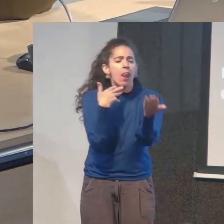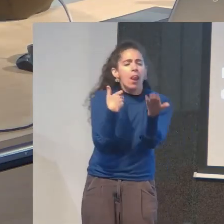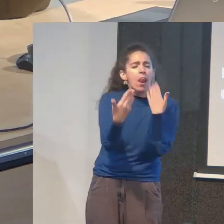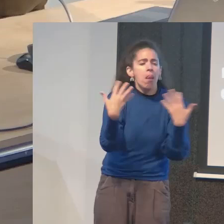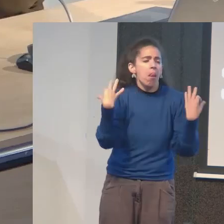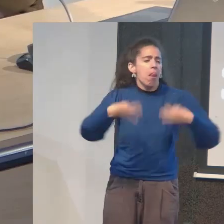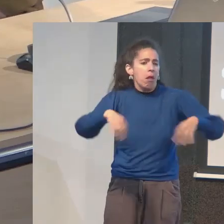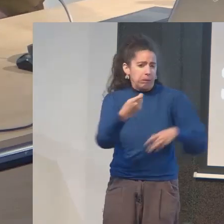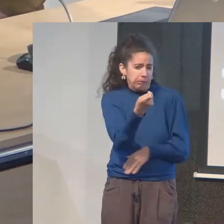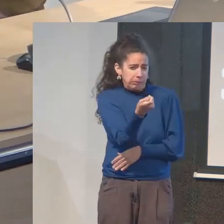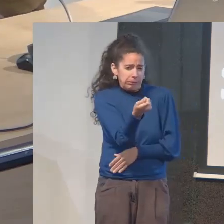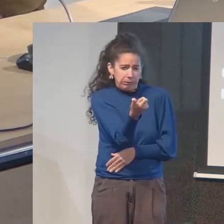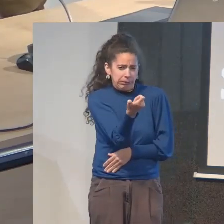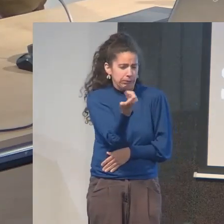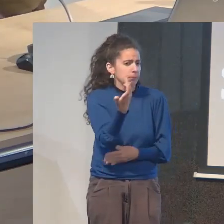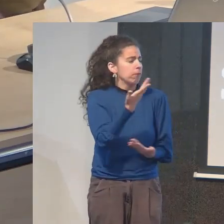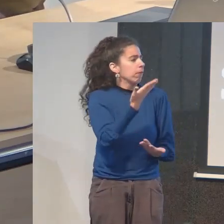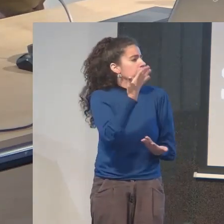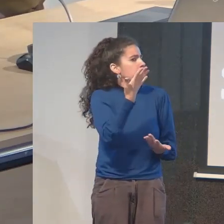se está grabando un vídeo